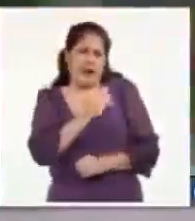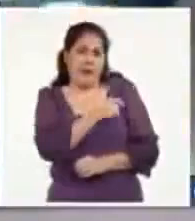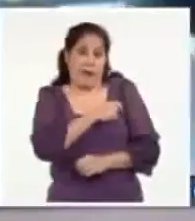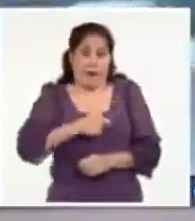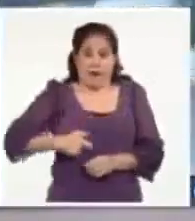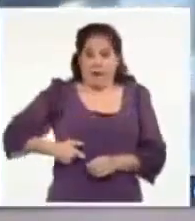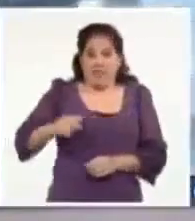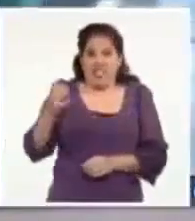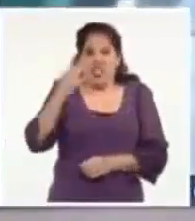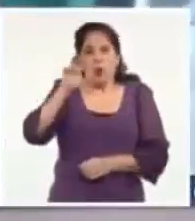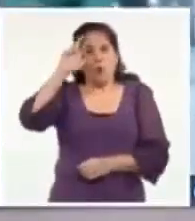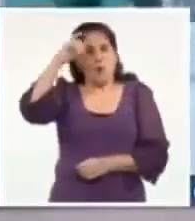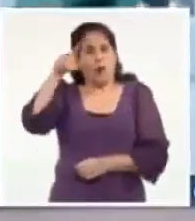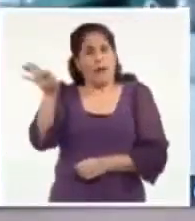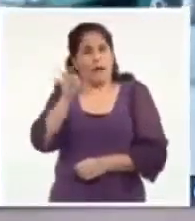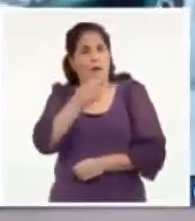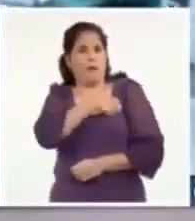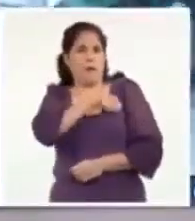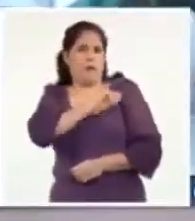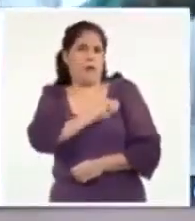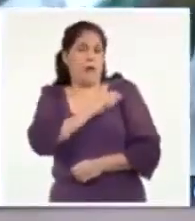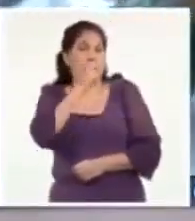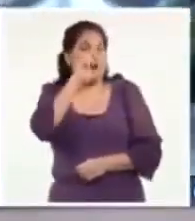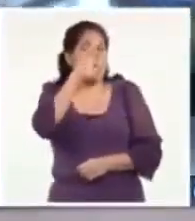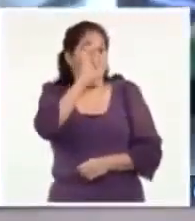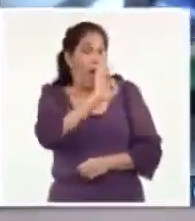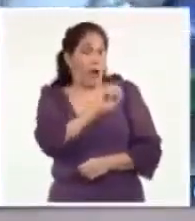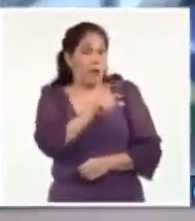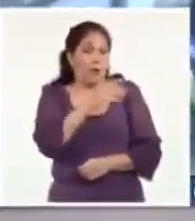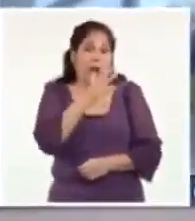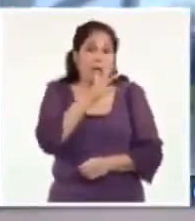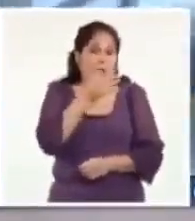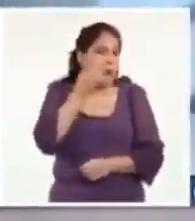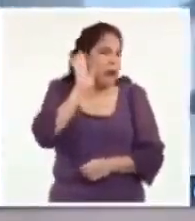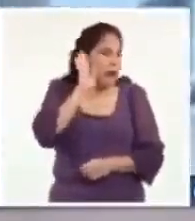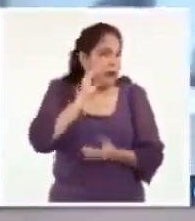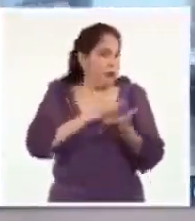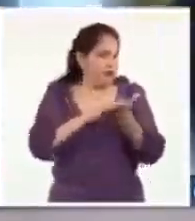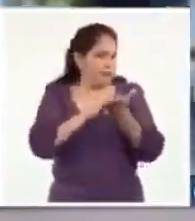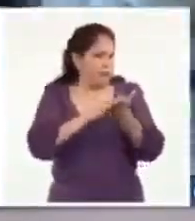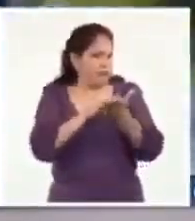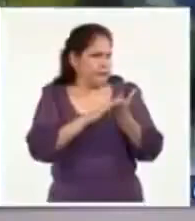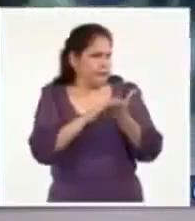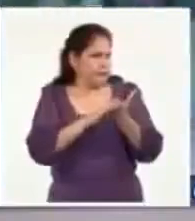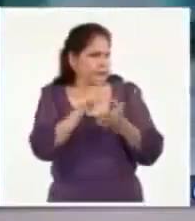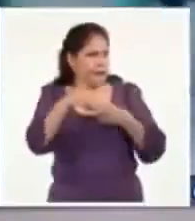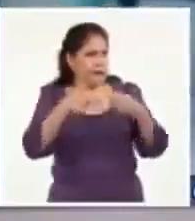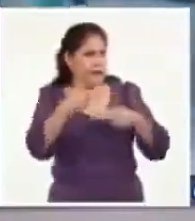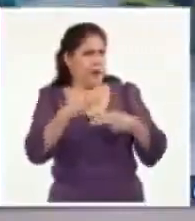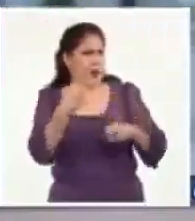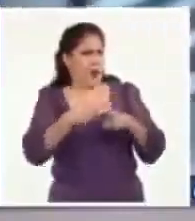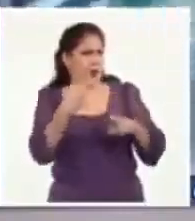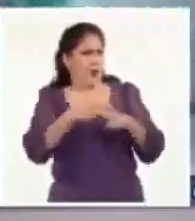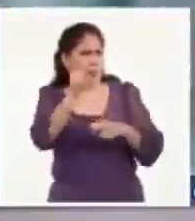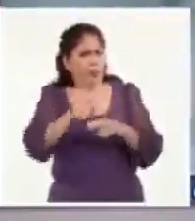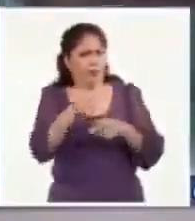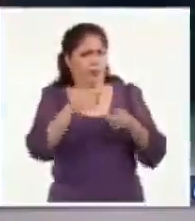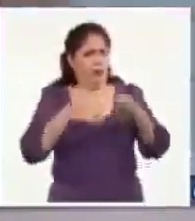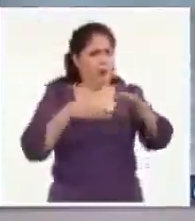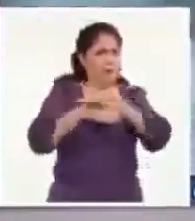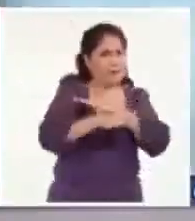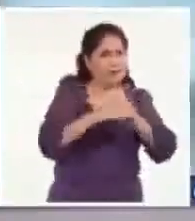sí eligieron Por cierto bolsonaro parece que no ha querido darse por enterado de lo que hicieron en su nombre su gente